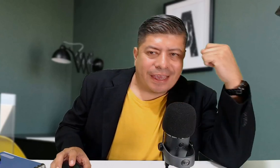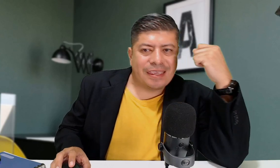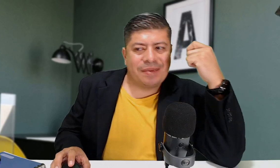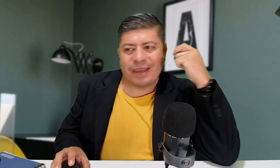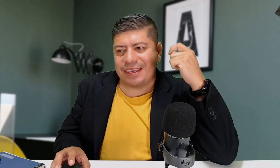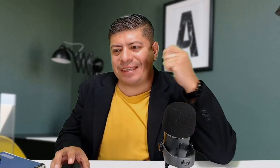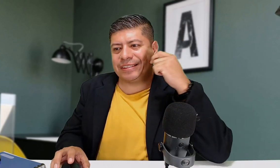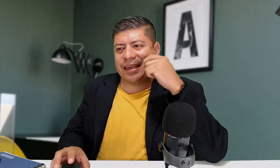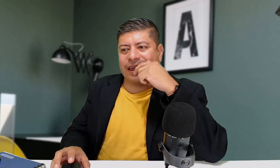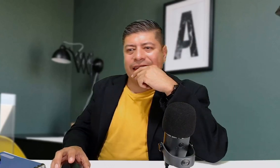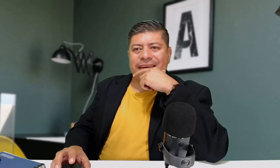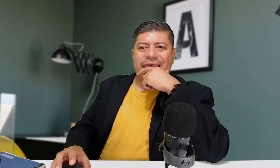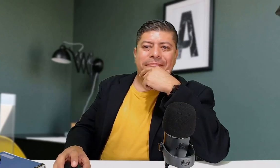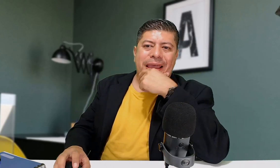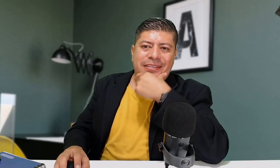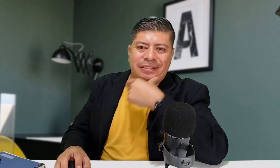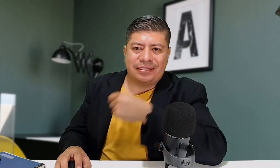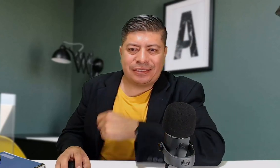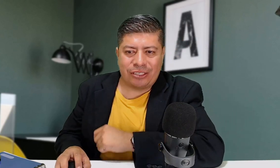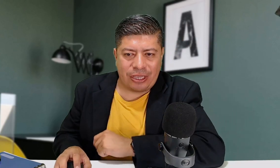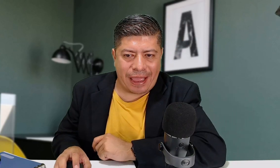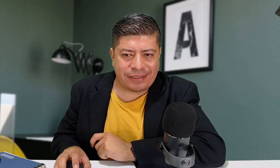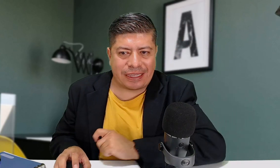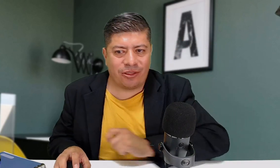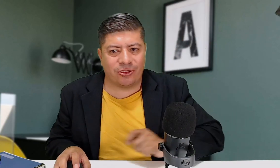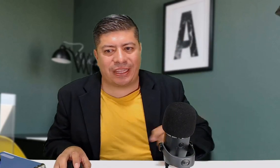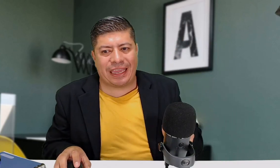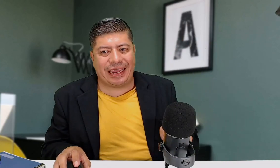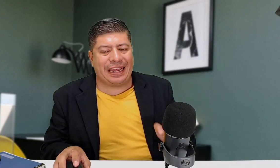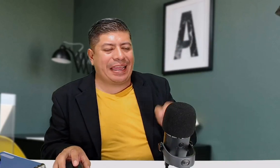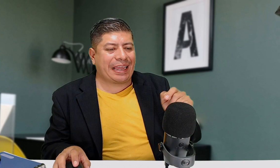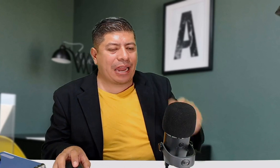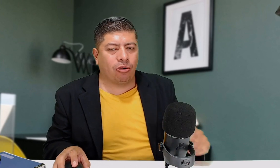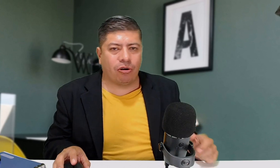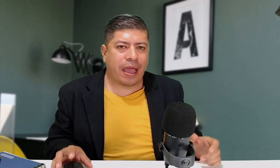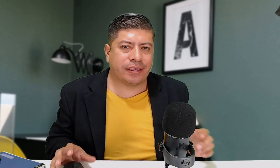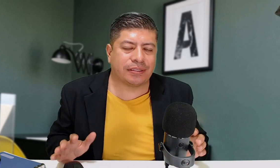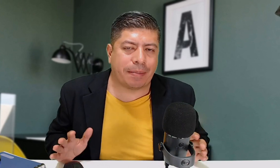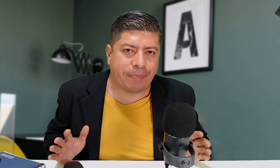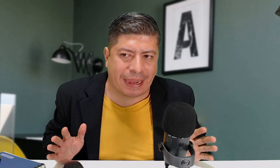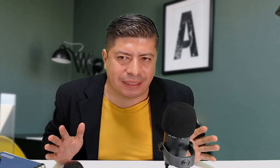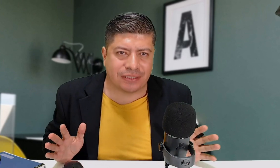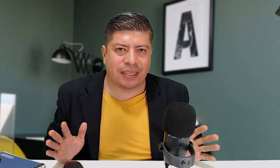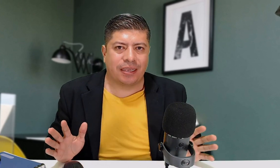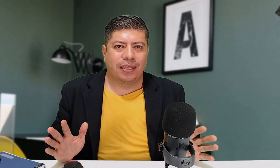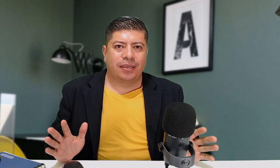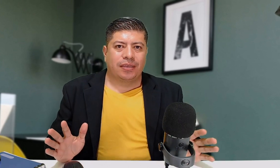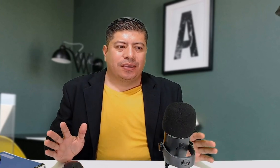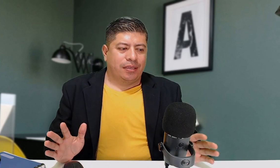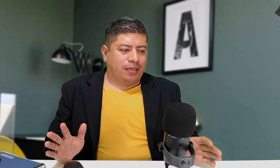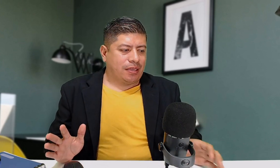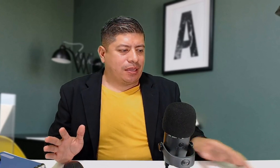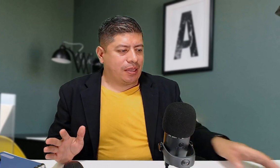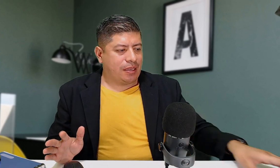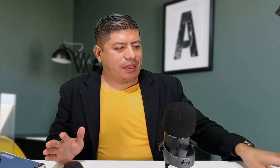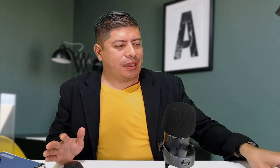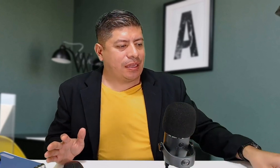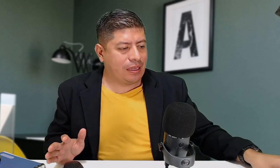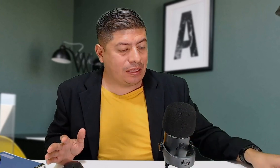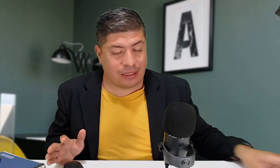O sea, imagínese nada más hasta dónde le caló a esta prensa